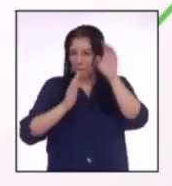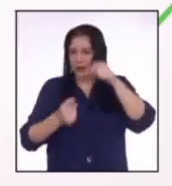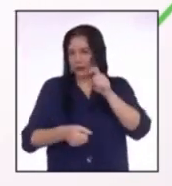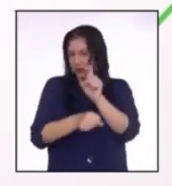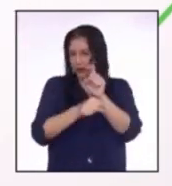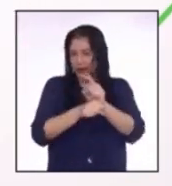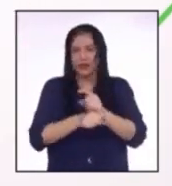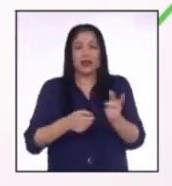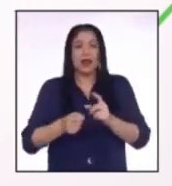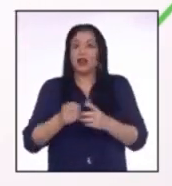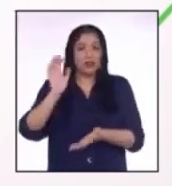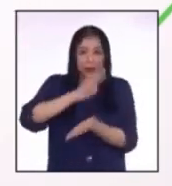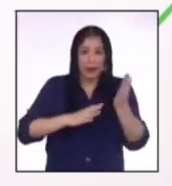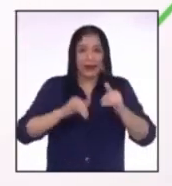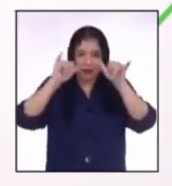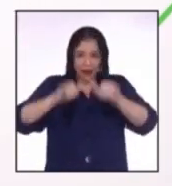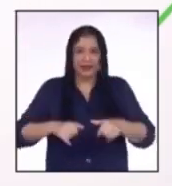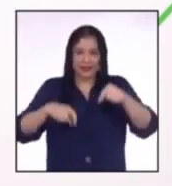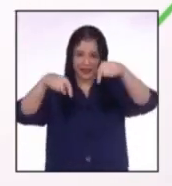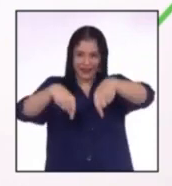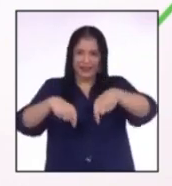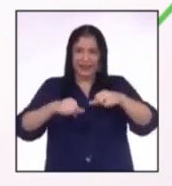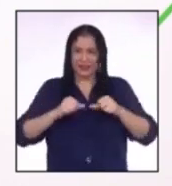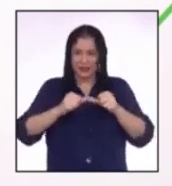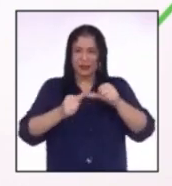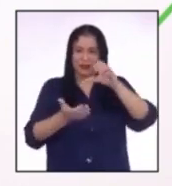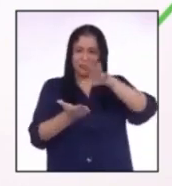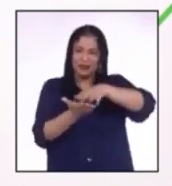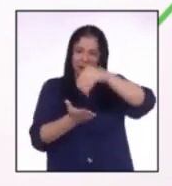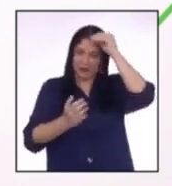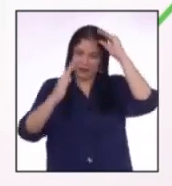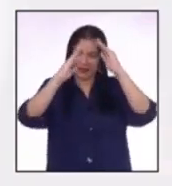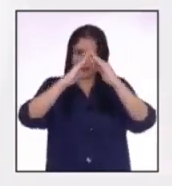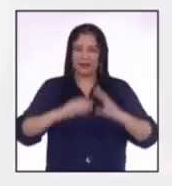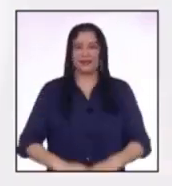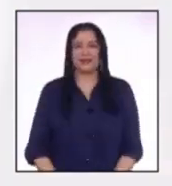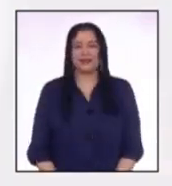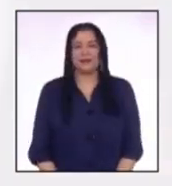no se muevan chicos que seguimos en aprenda en casa